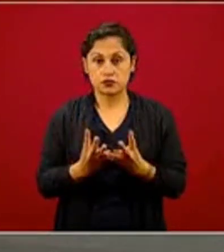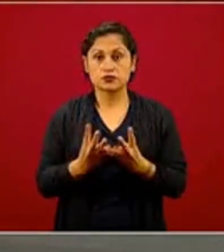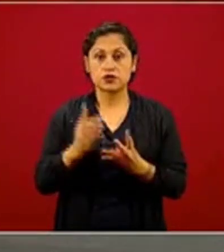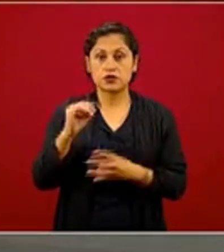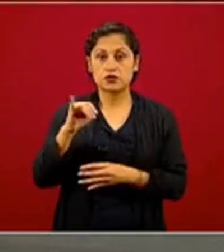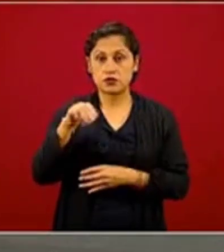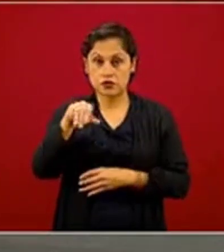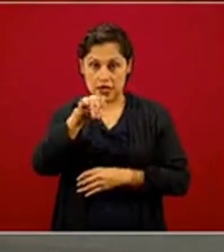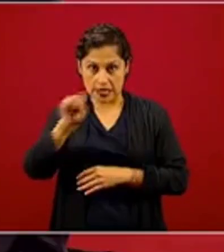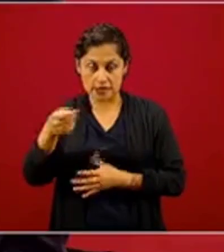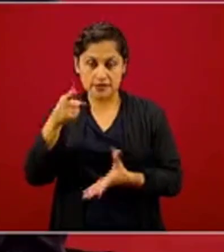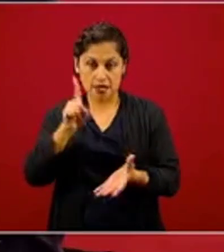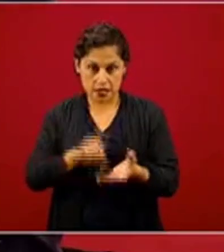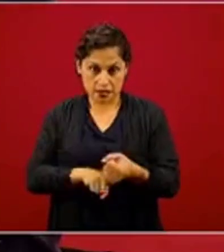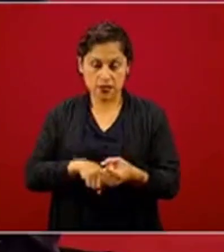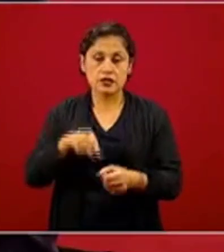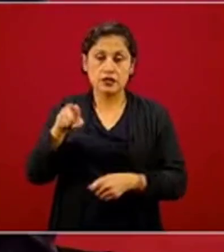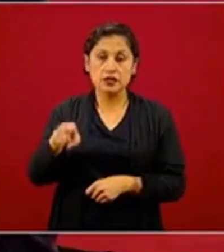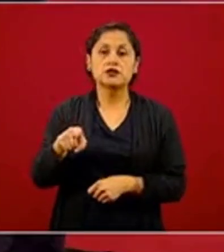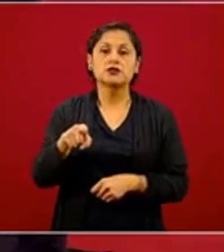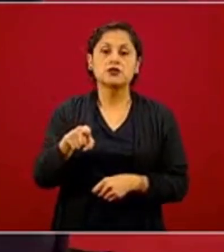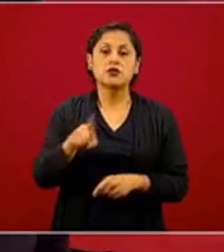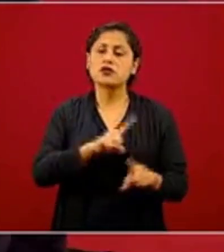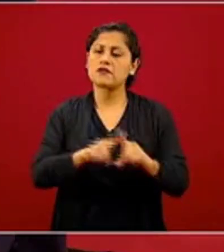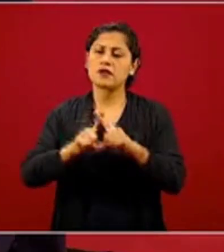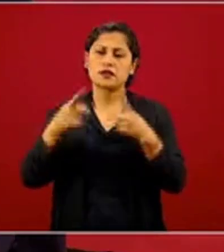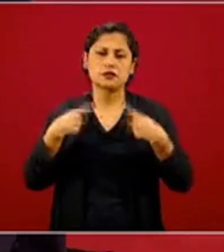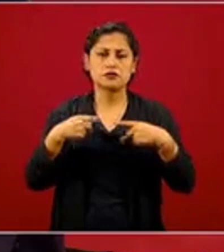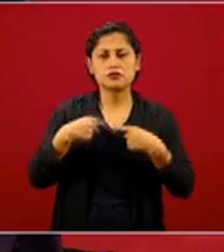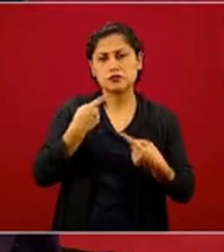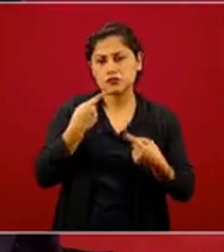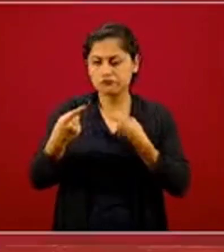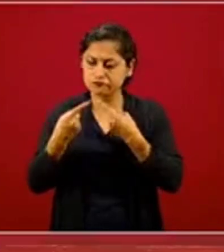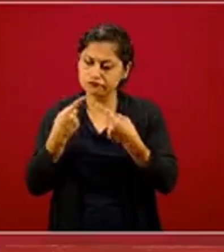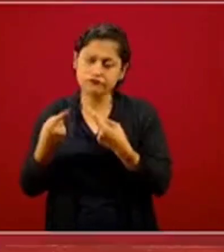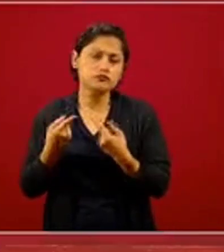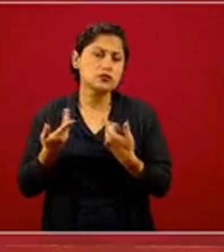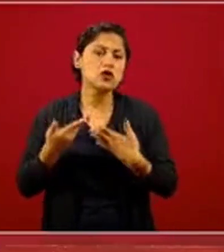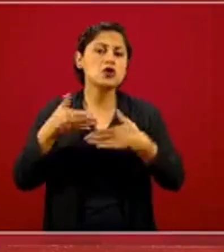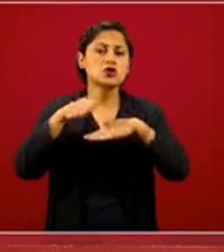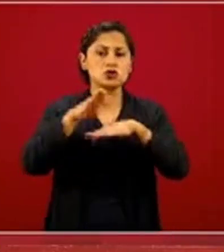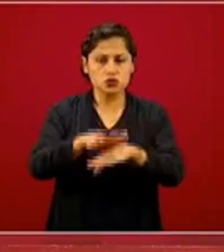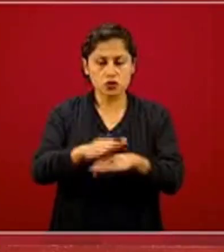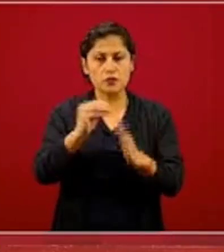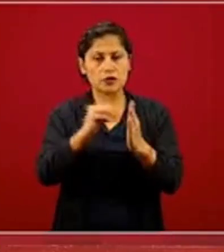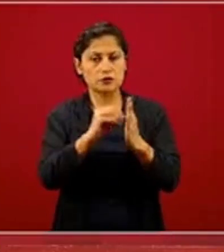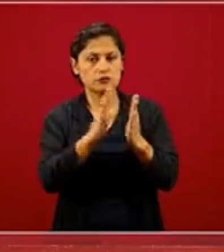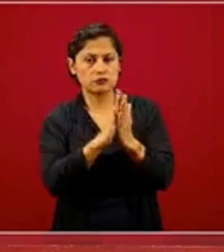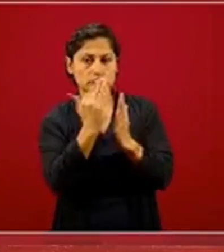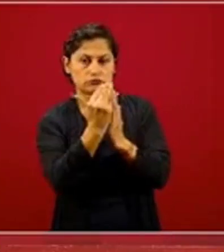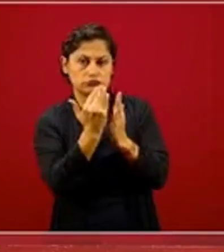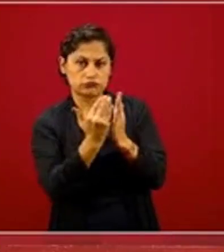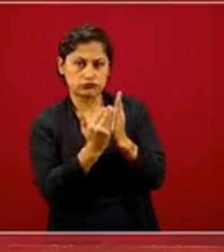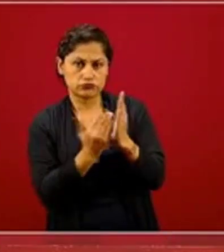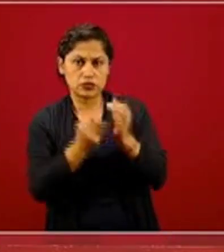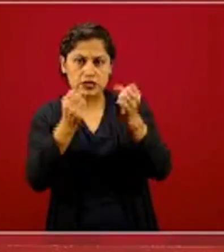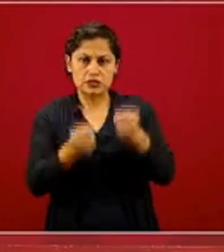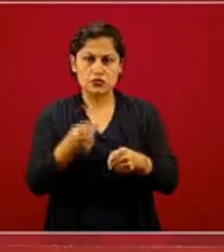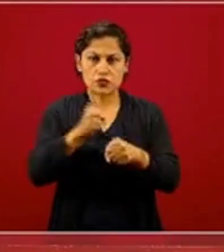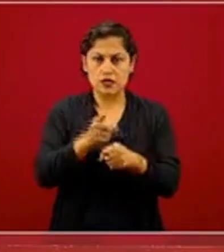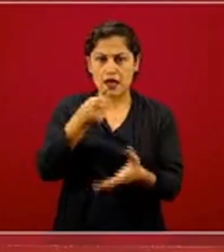Seguro Social, donde seguimos afinando detalles de la implantación del lineamiento de seguridad sanitaria en el